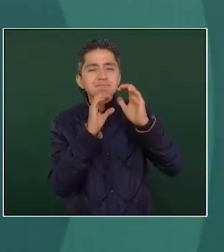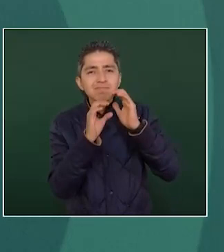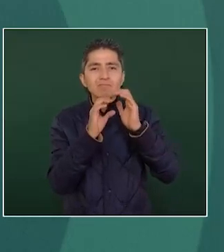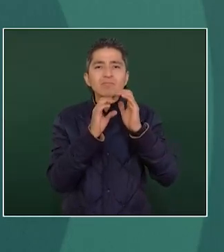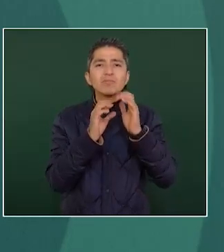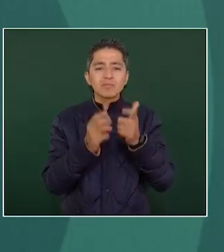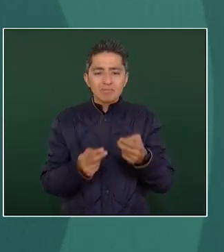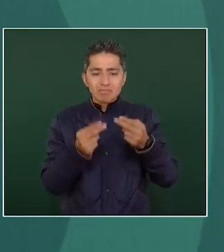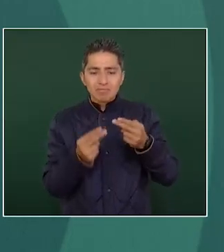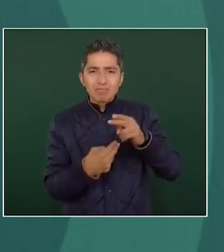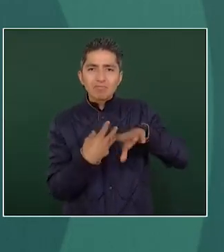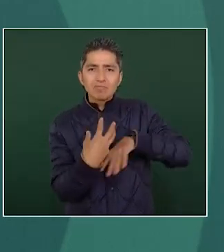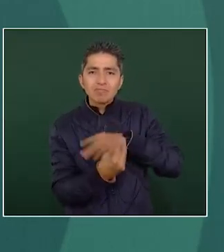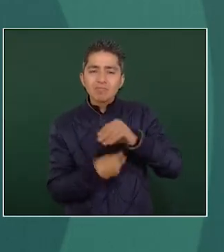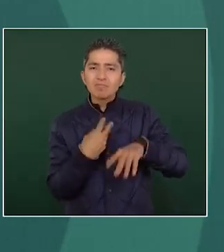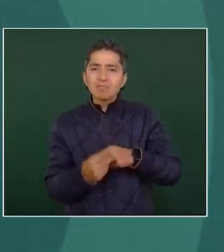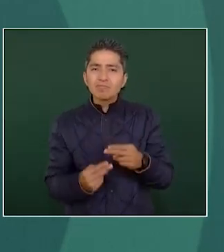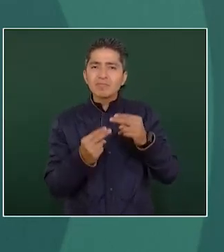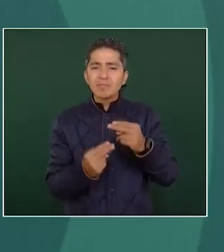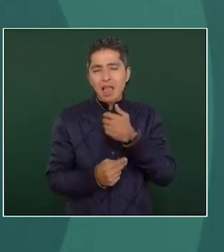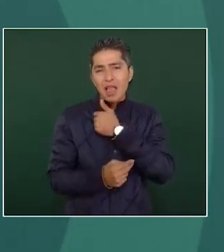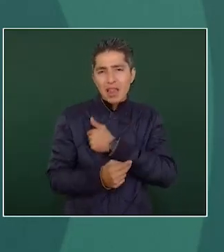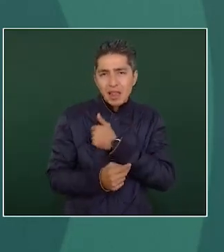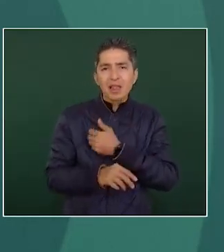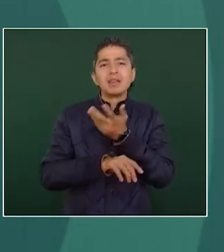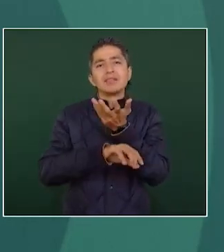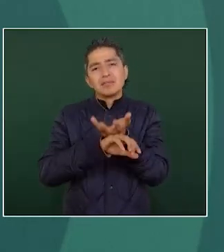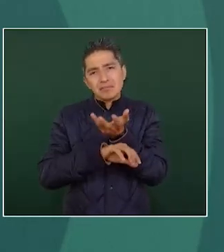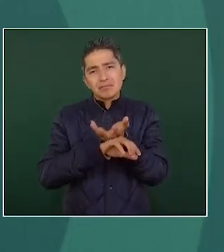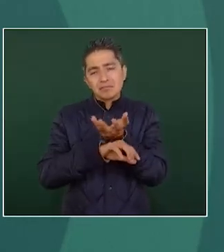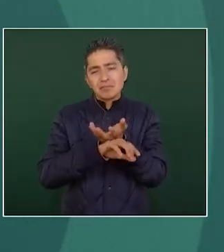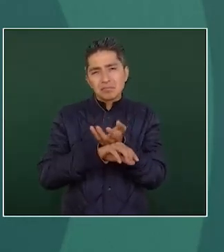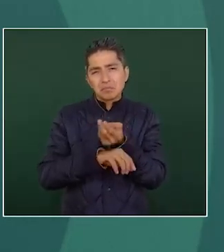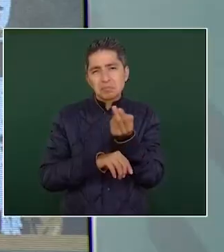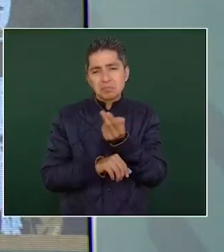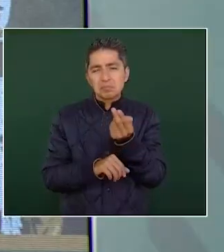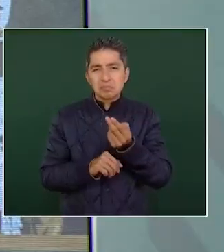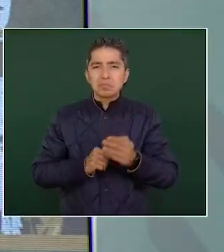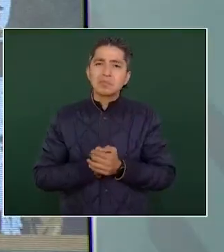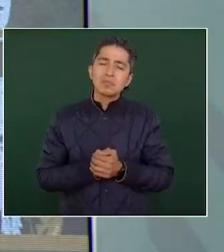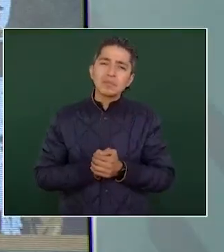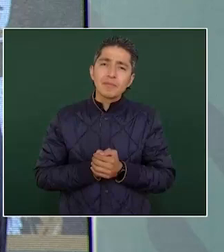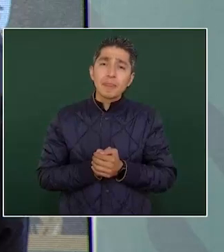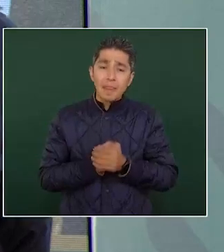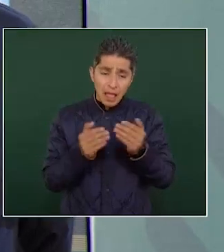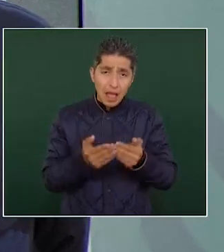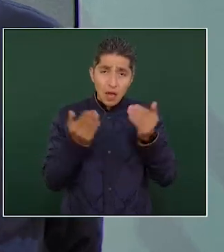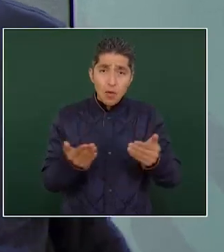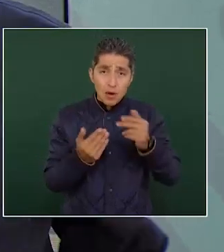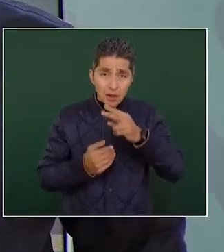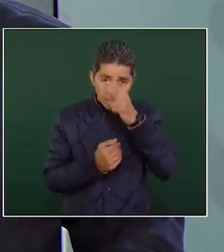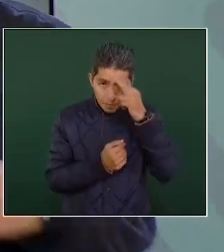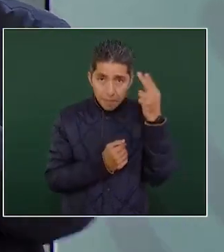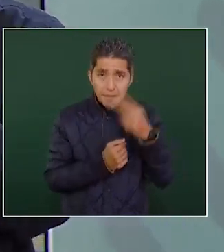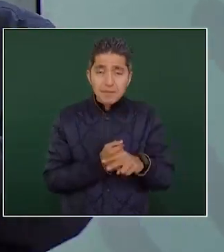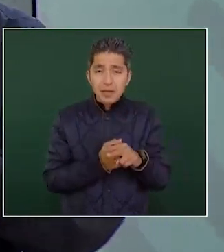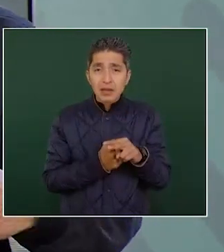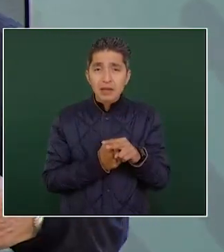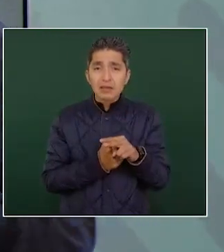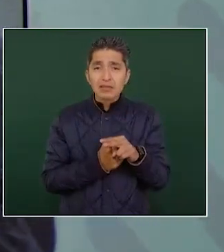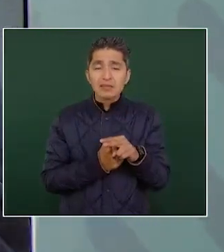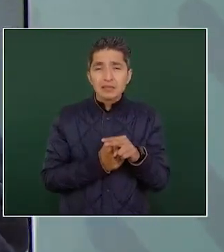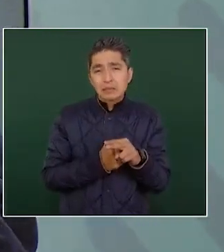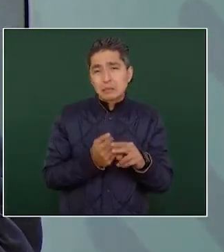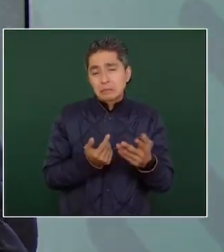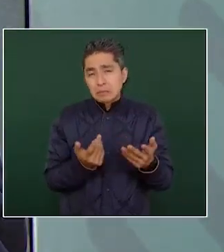económicas, comerciales, con Canadá y con Estados Unidos. Y ahora México pues está en una